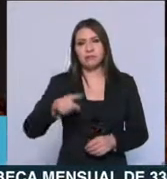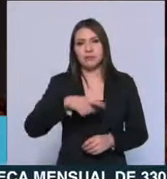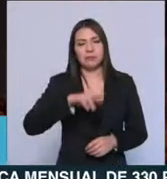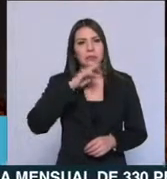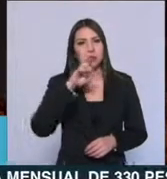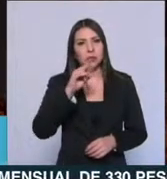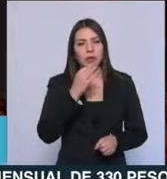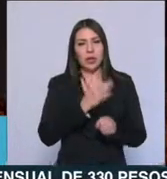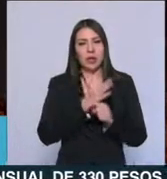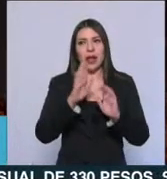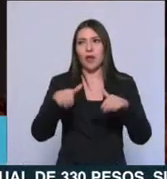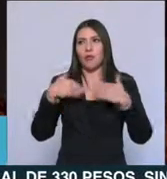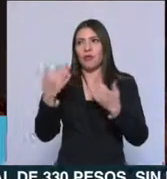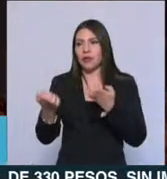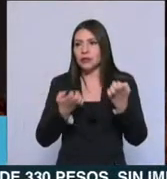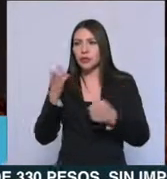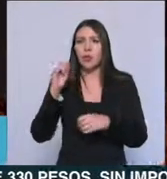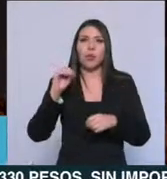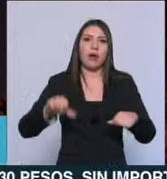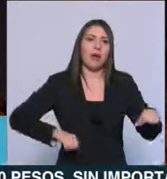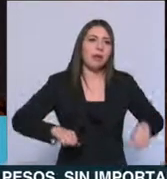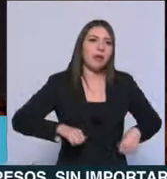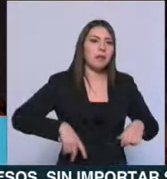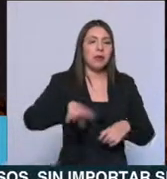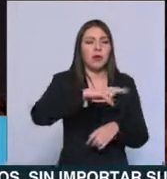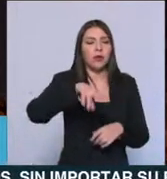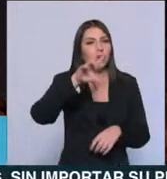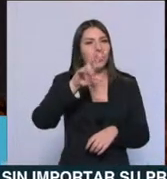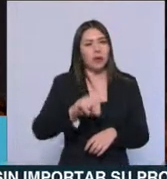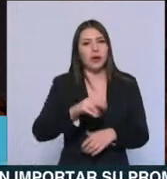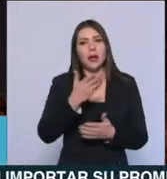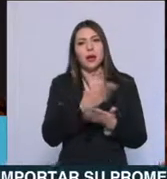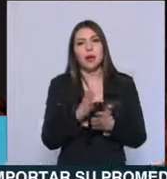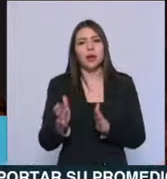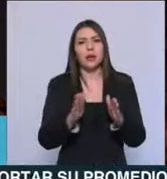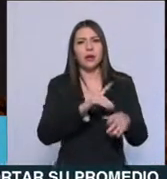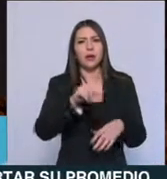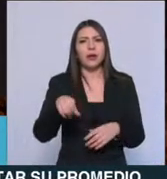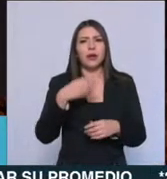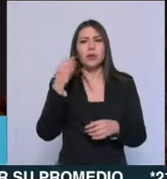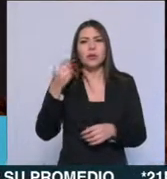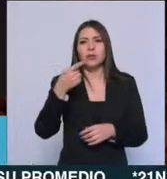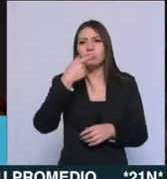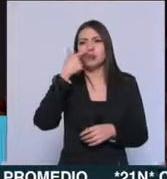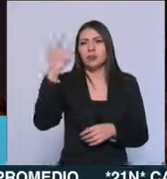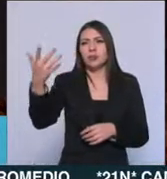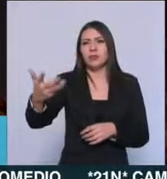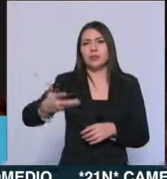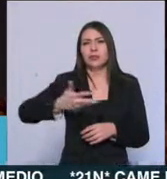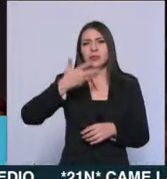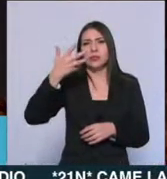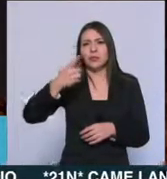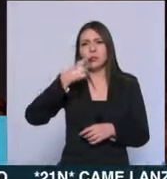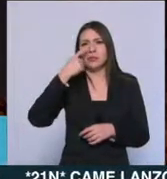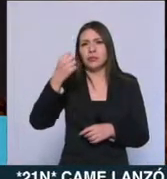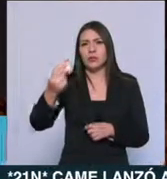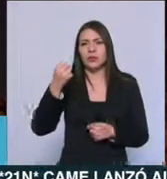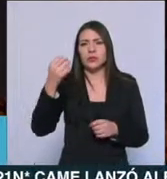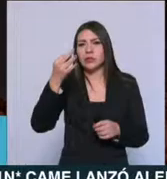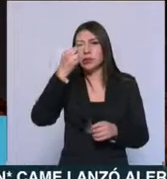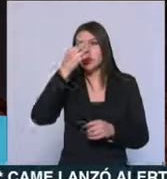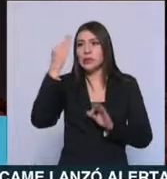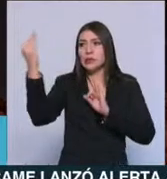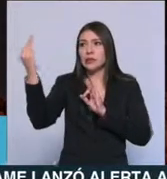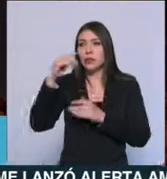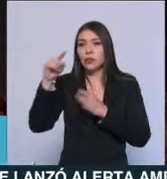acciones. Hay algunas otras, te digo, en lugares en donde realmente hubiera muchísimo humo o zonas cercanas a estas zonas de incendio, te